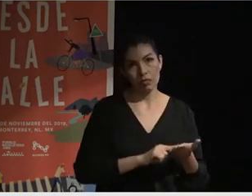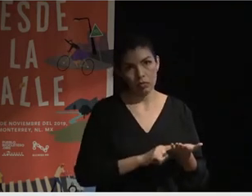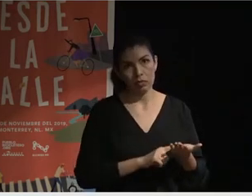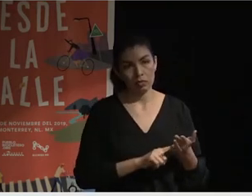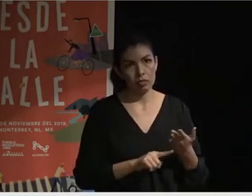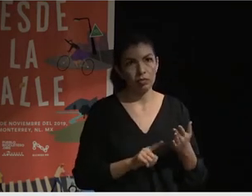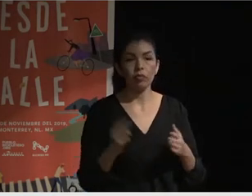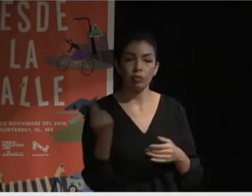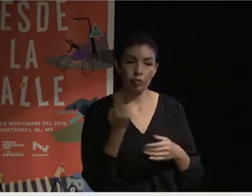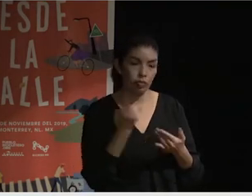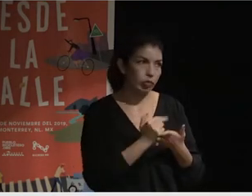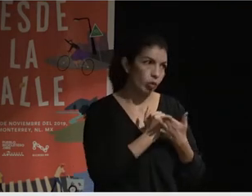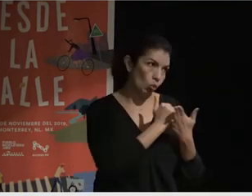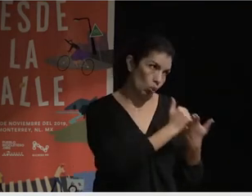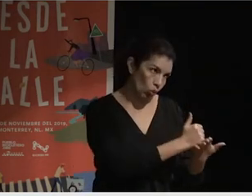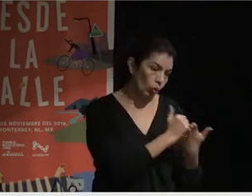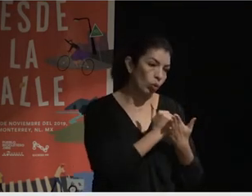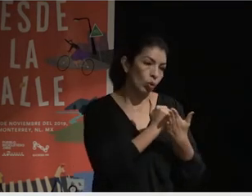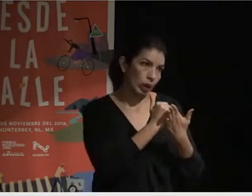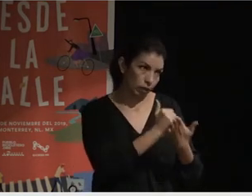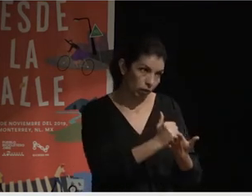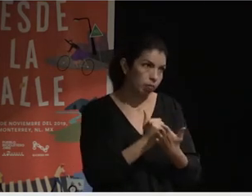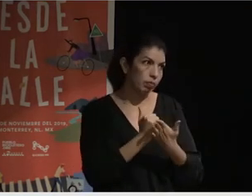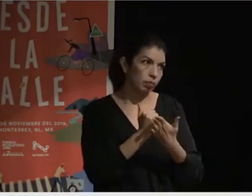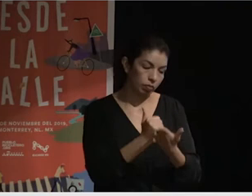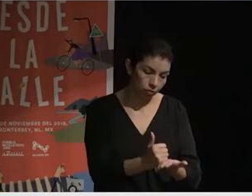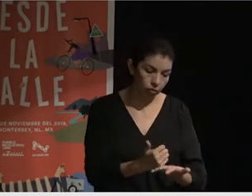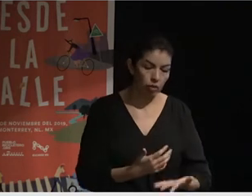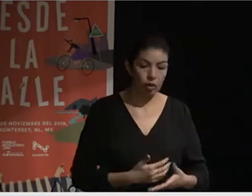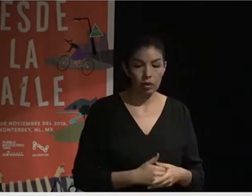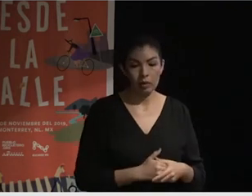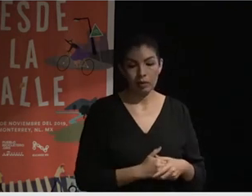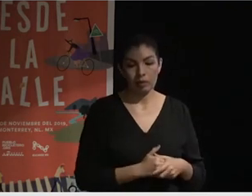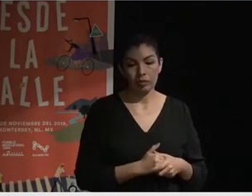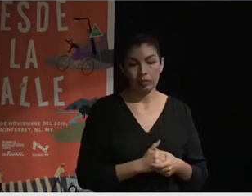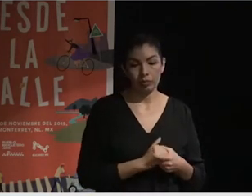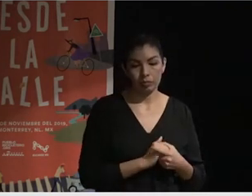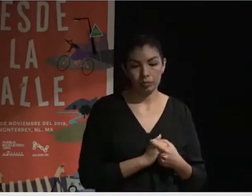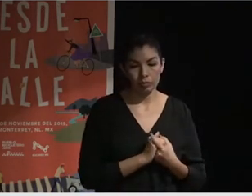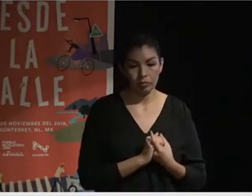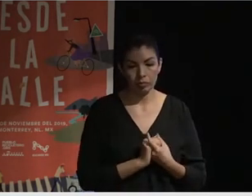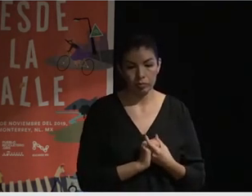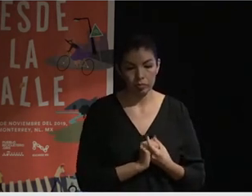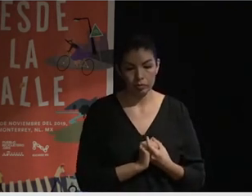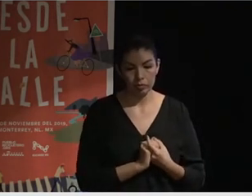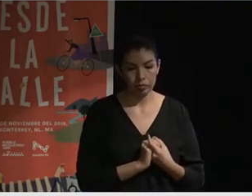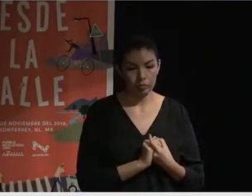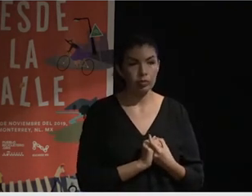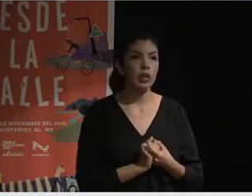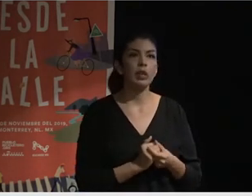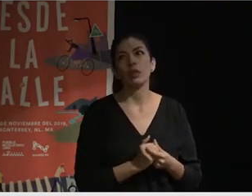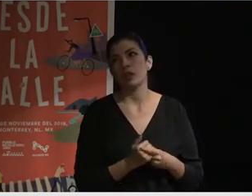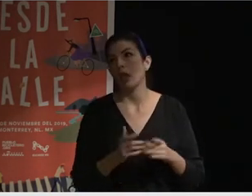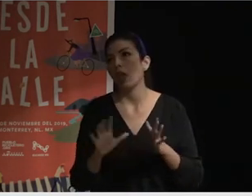como una dinámica que vemos comúnmente en las ciclovías en Ciudad de México, como esta eterna disputa entre, es que no se puede usar